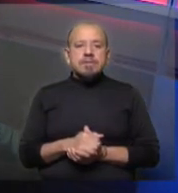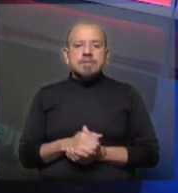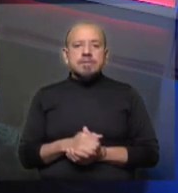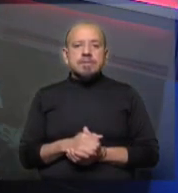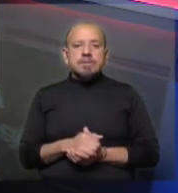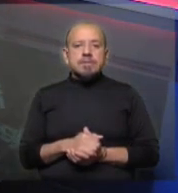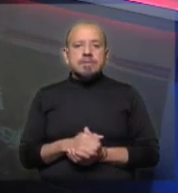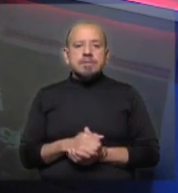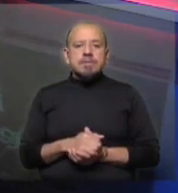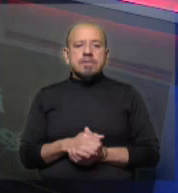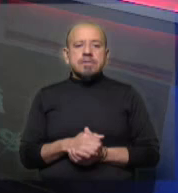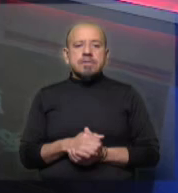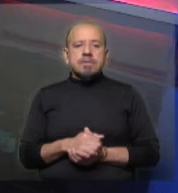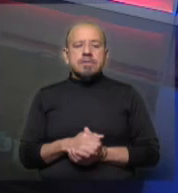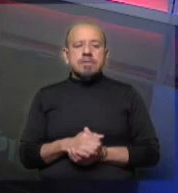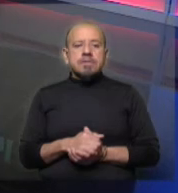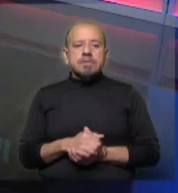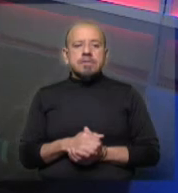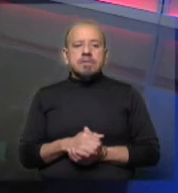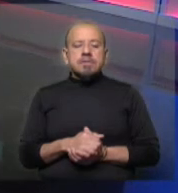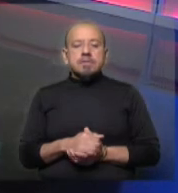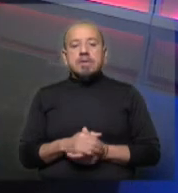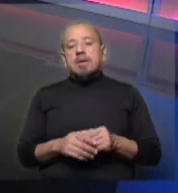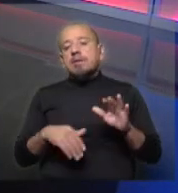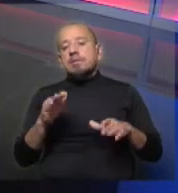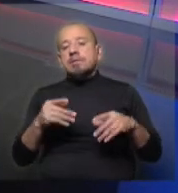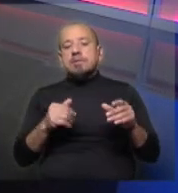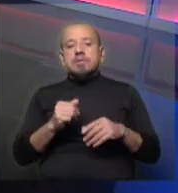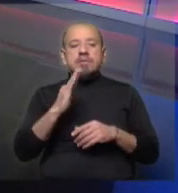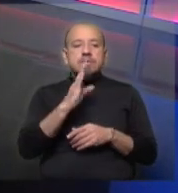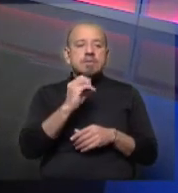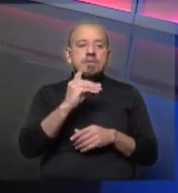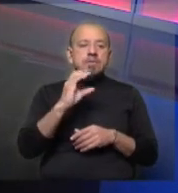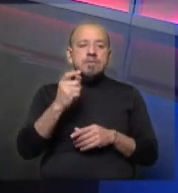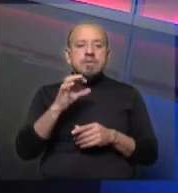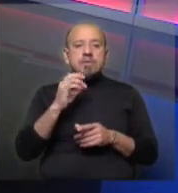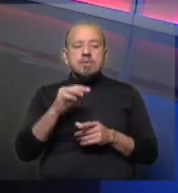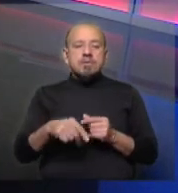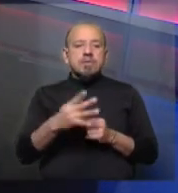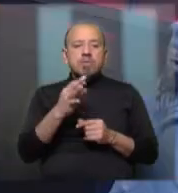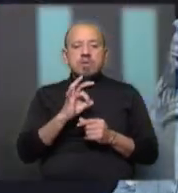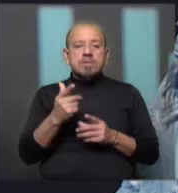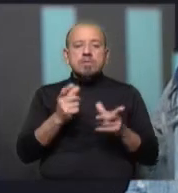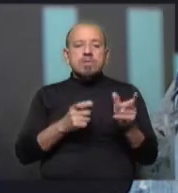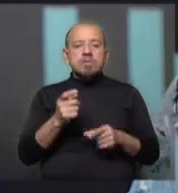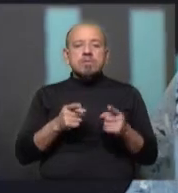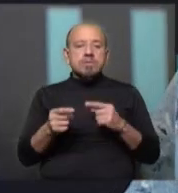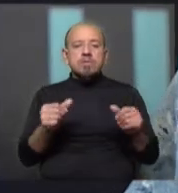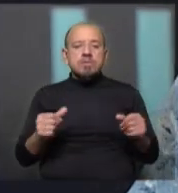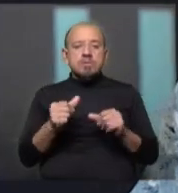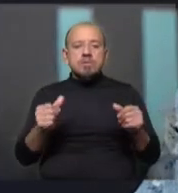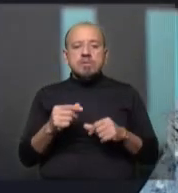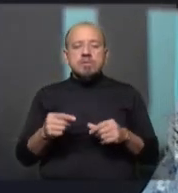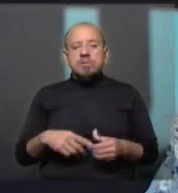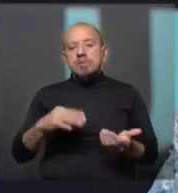e noces acá recibimos a veces podcast que cuando vemos Hay 40 personas escribiéndolo haciendo sonido estudios de